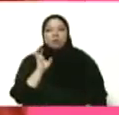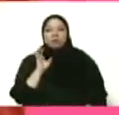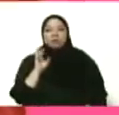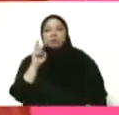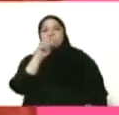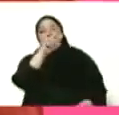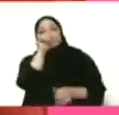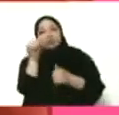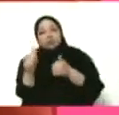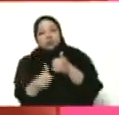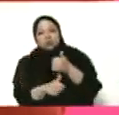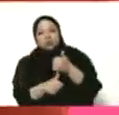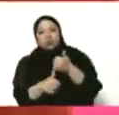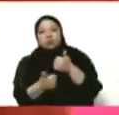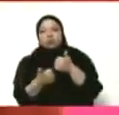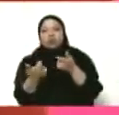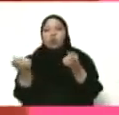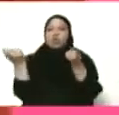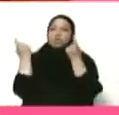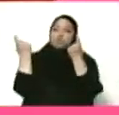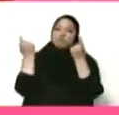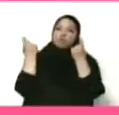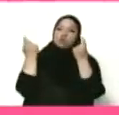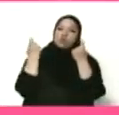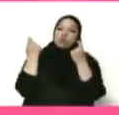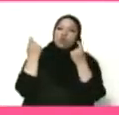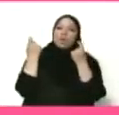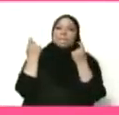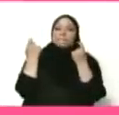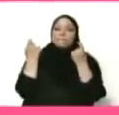vicepresidenta de formación de nuestro partido.